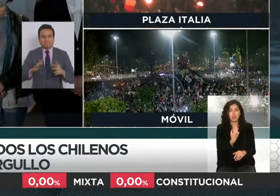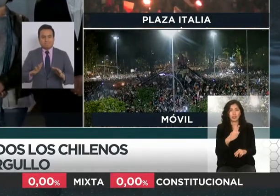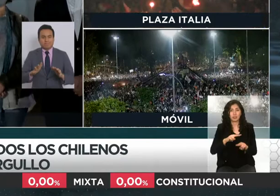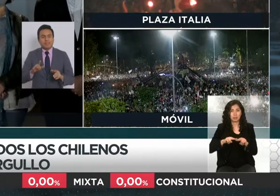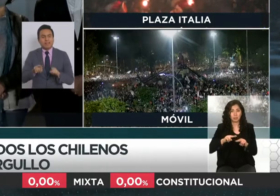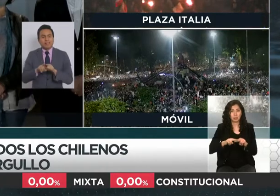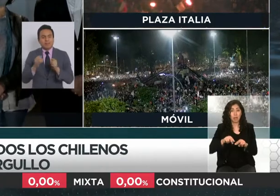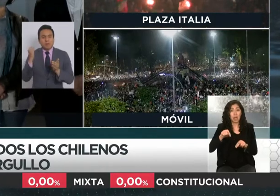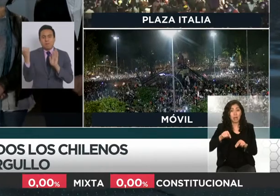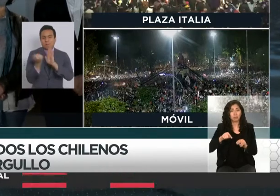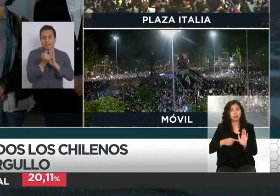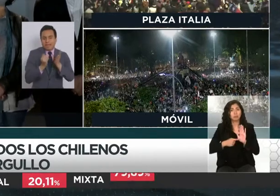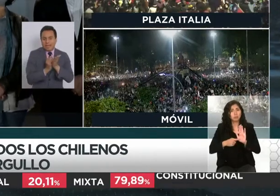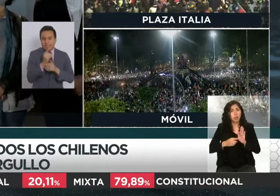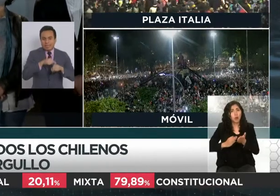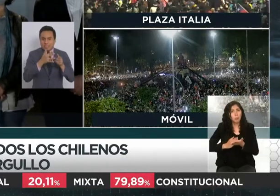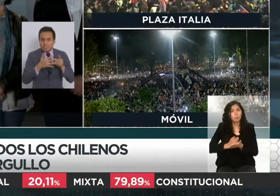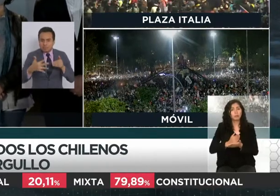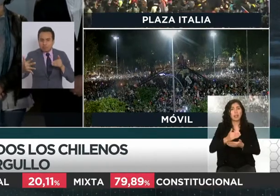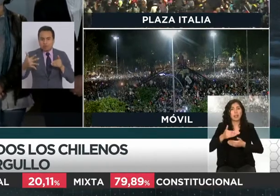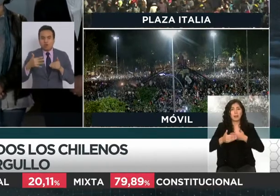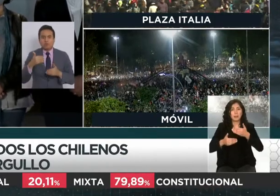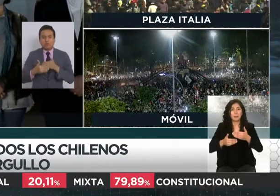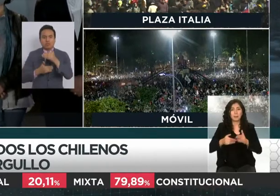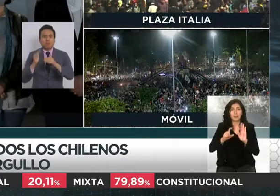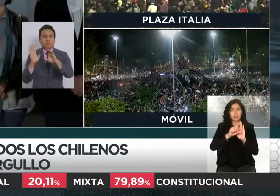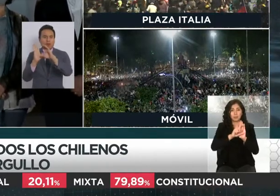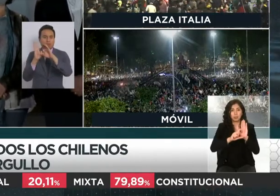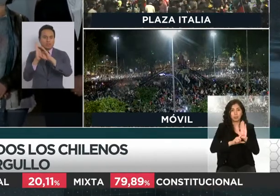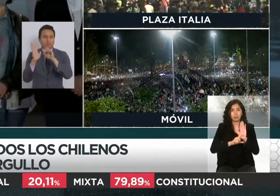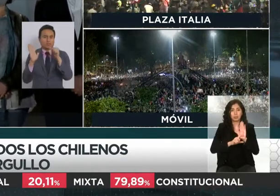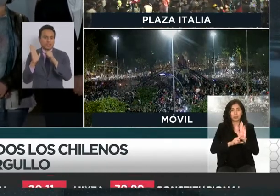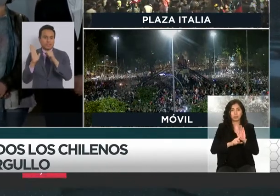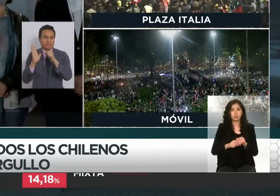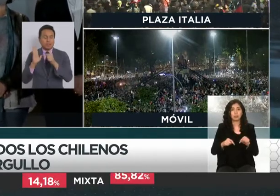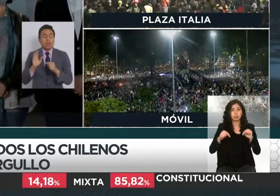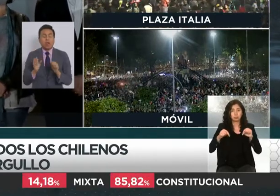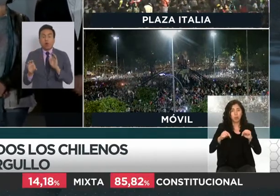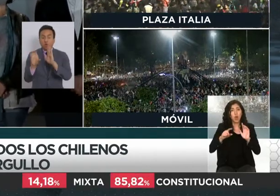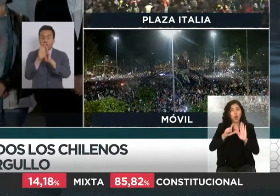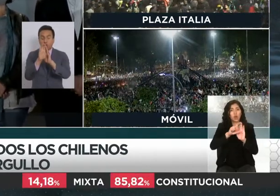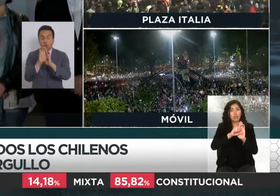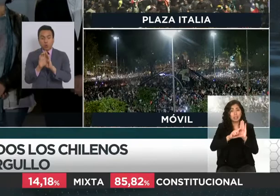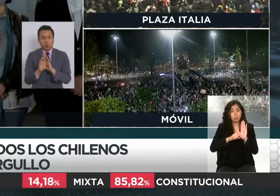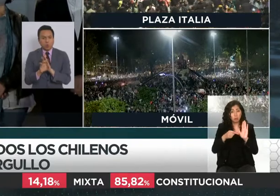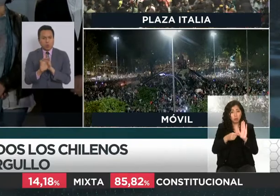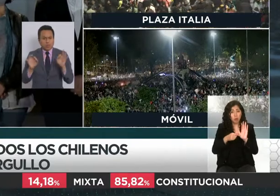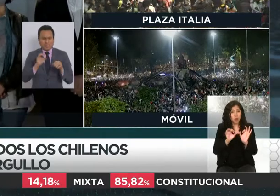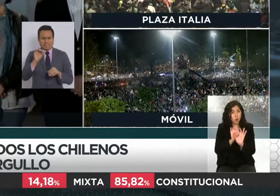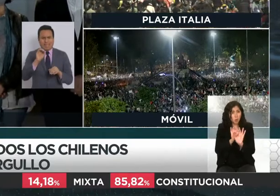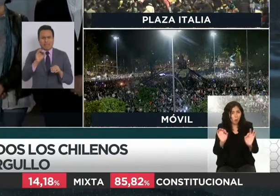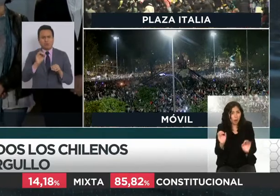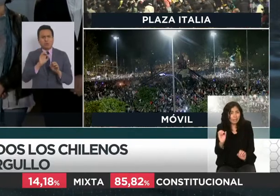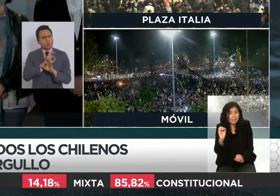marca el inicio de un proceso constituyente. Una constitución nunca parte